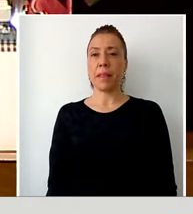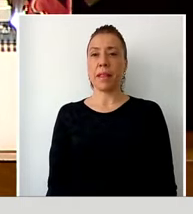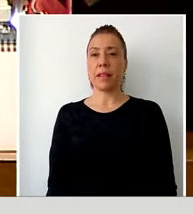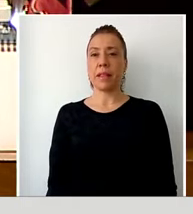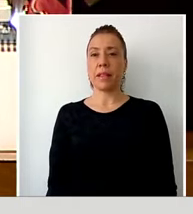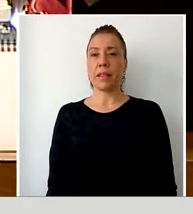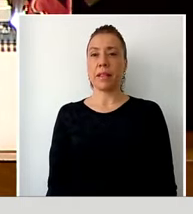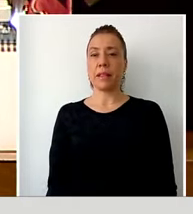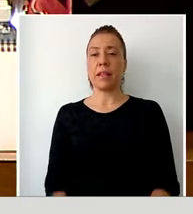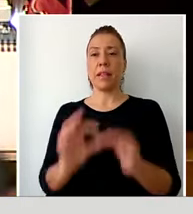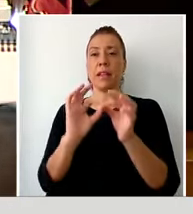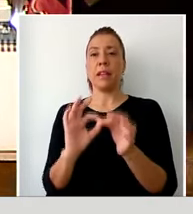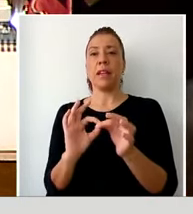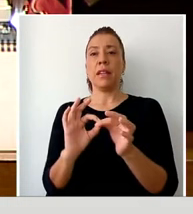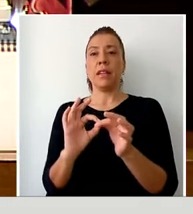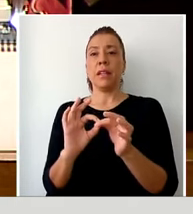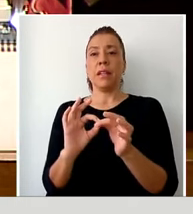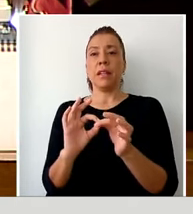Gracias diputado